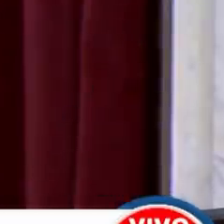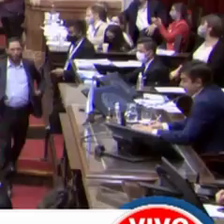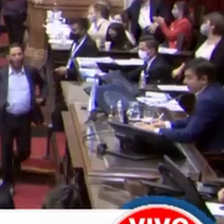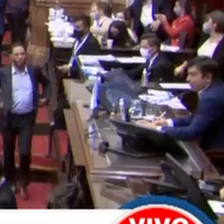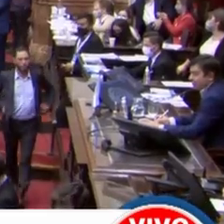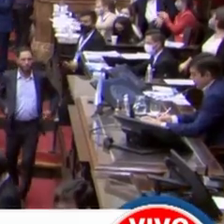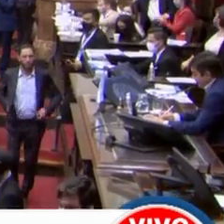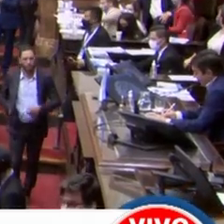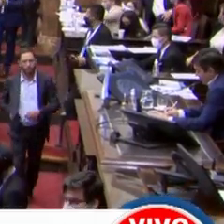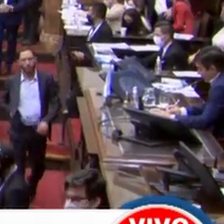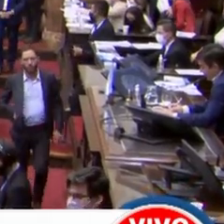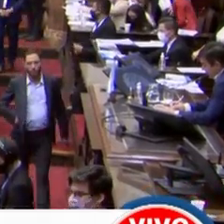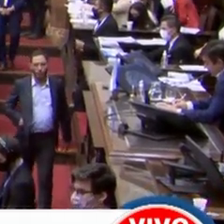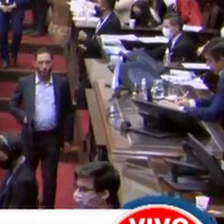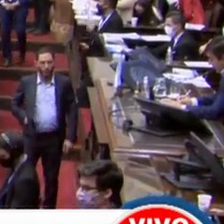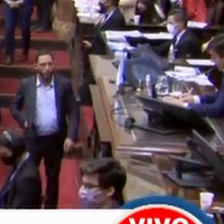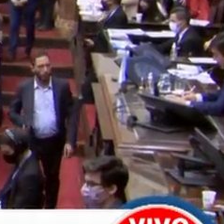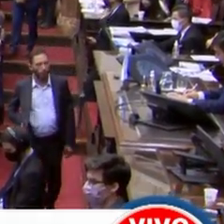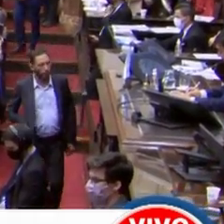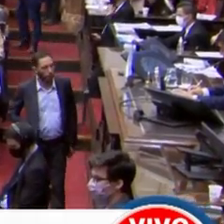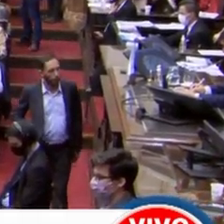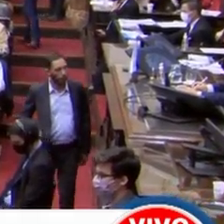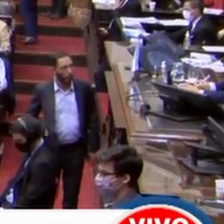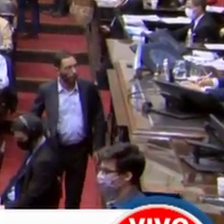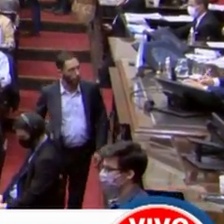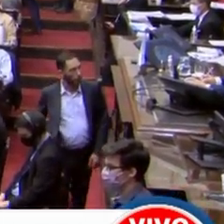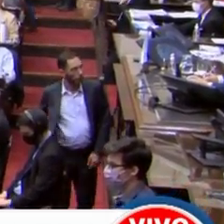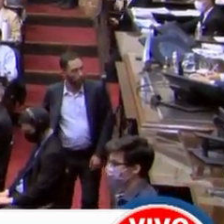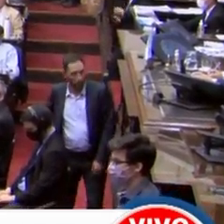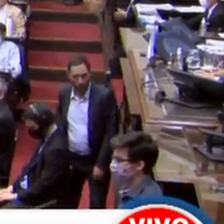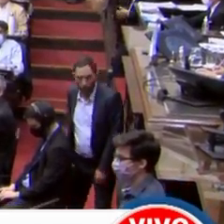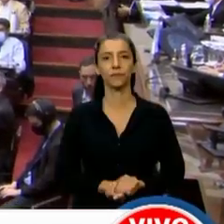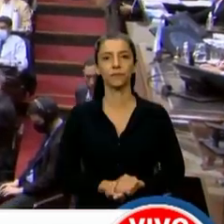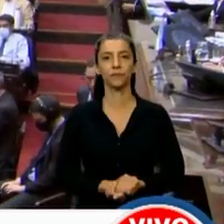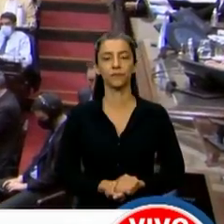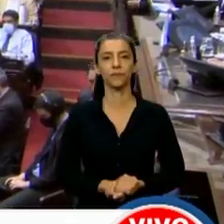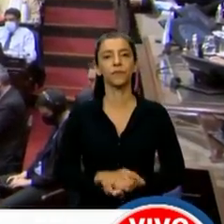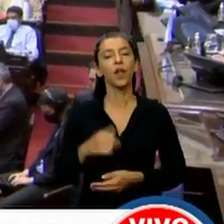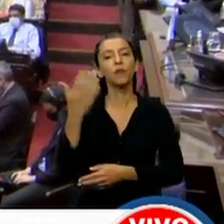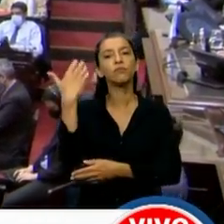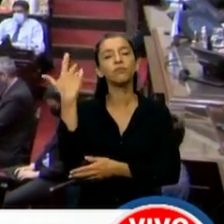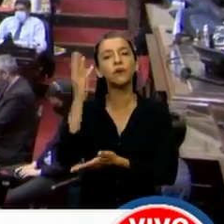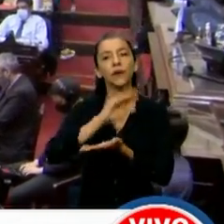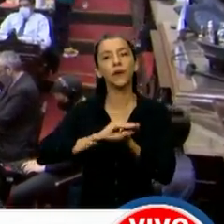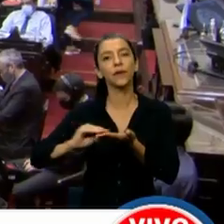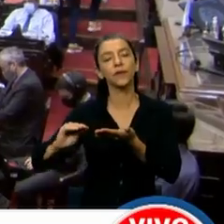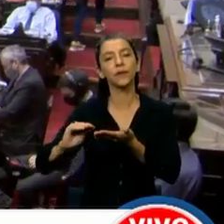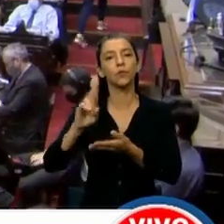y respetemos el tiempo por favor tiene la palabra la diputada por la provincia de córdoba adriana ruarte